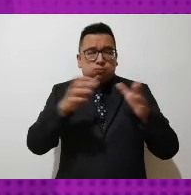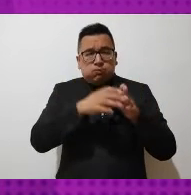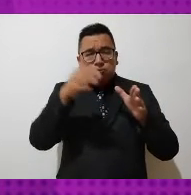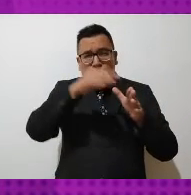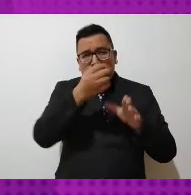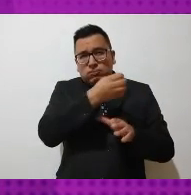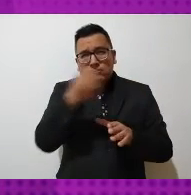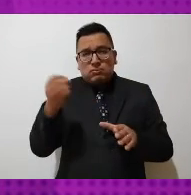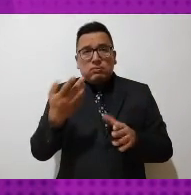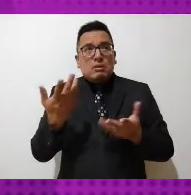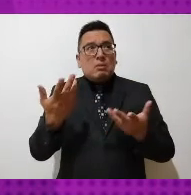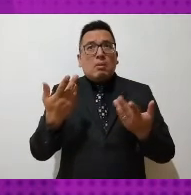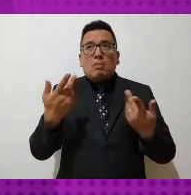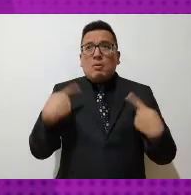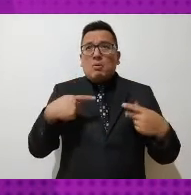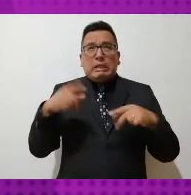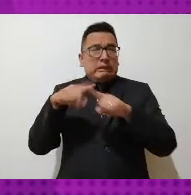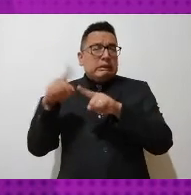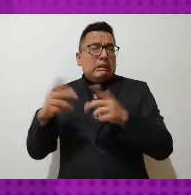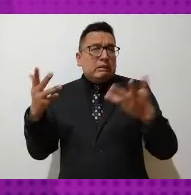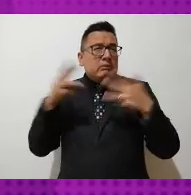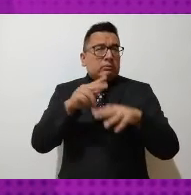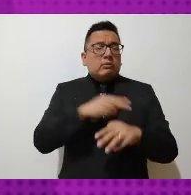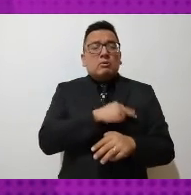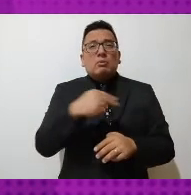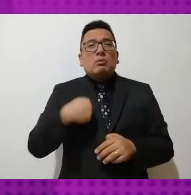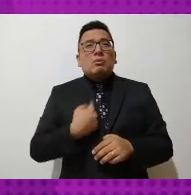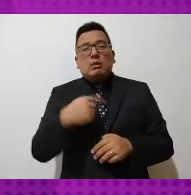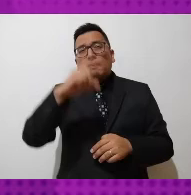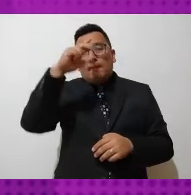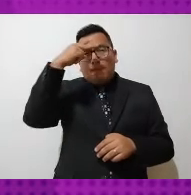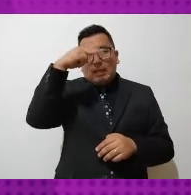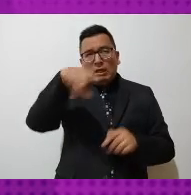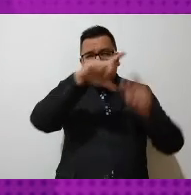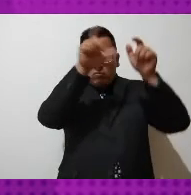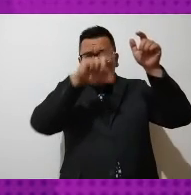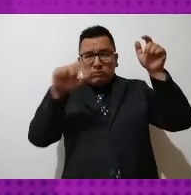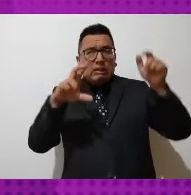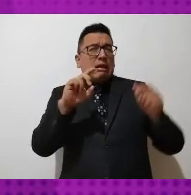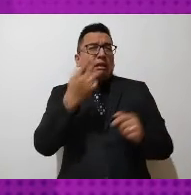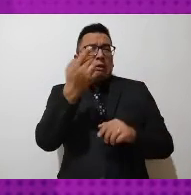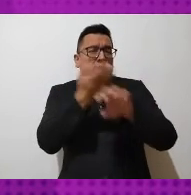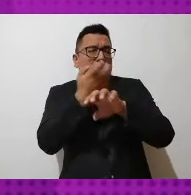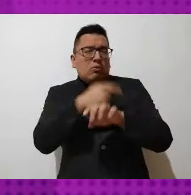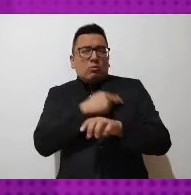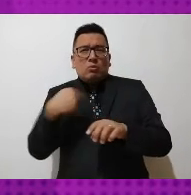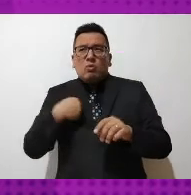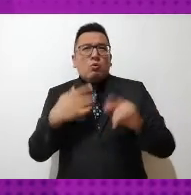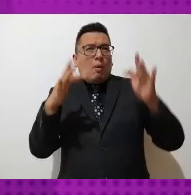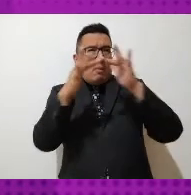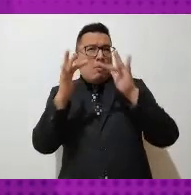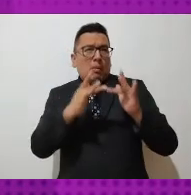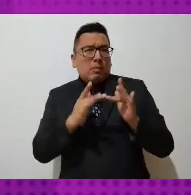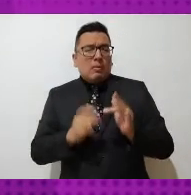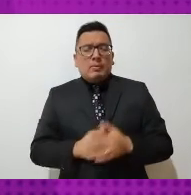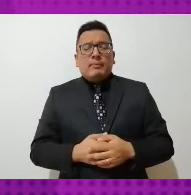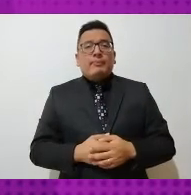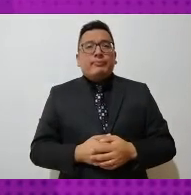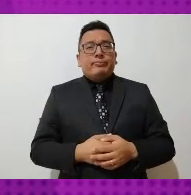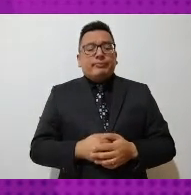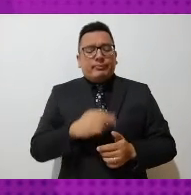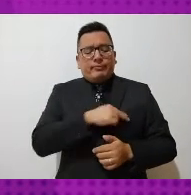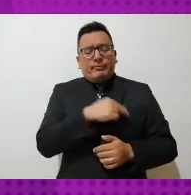incluyente. Tenemos presencia en 31 entidades federativas. Primeramente, esto surge